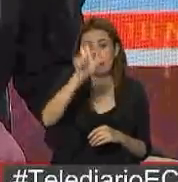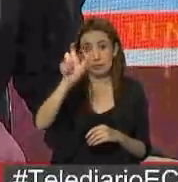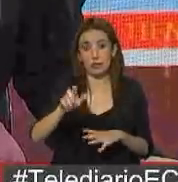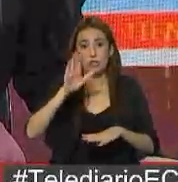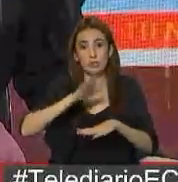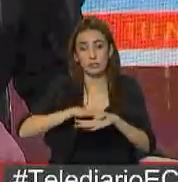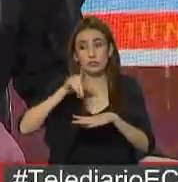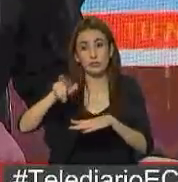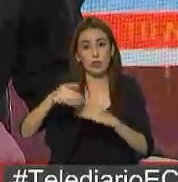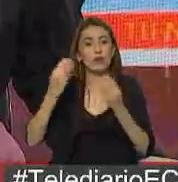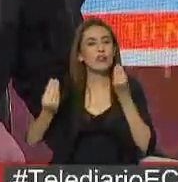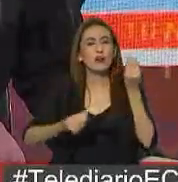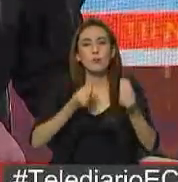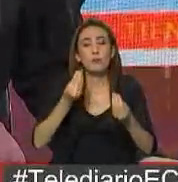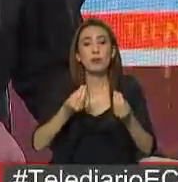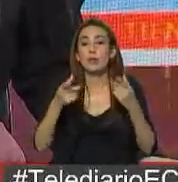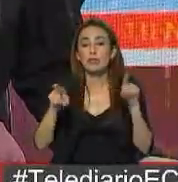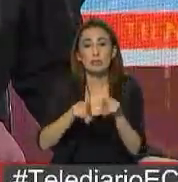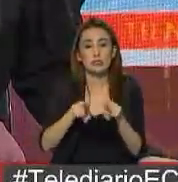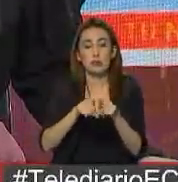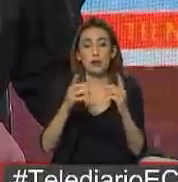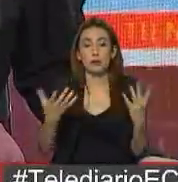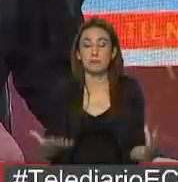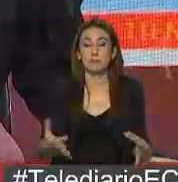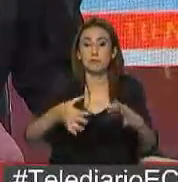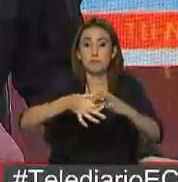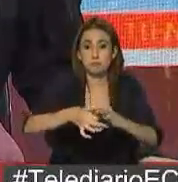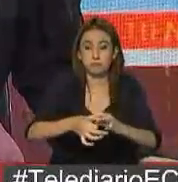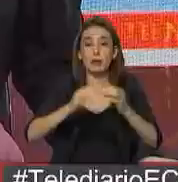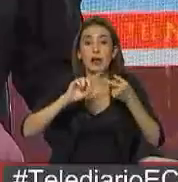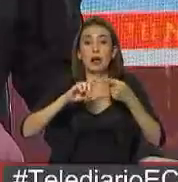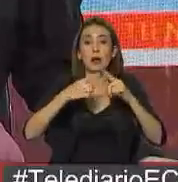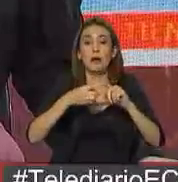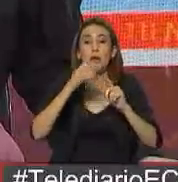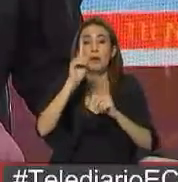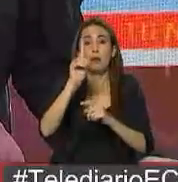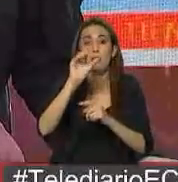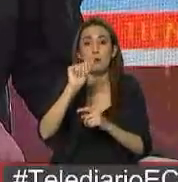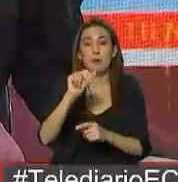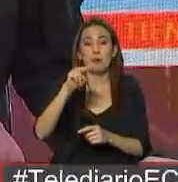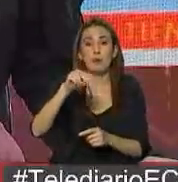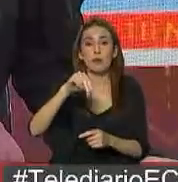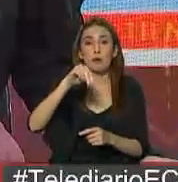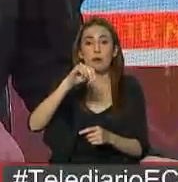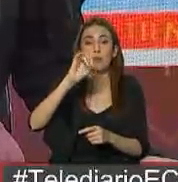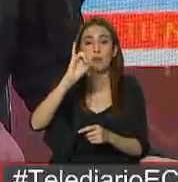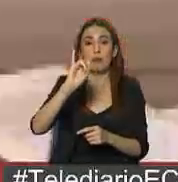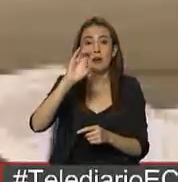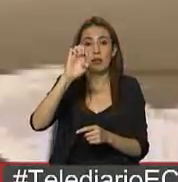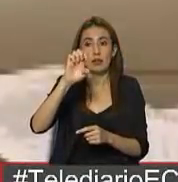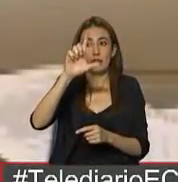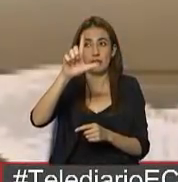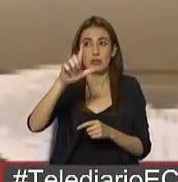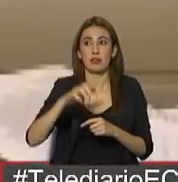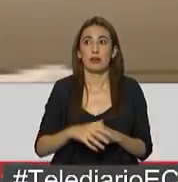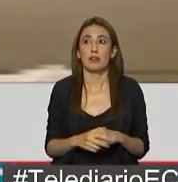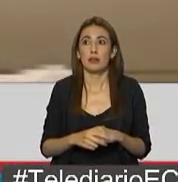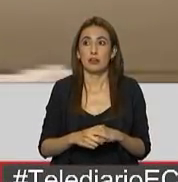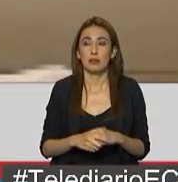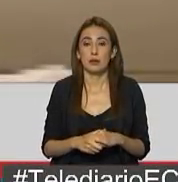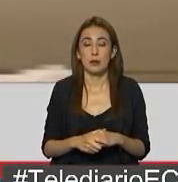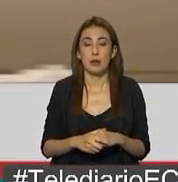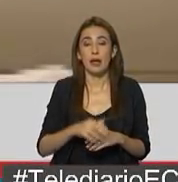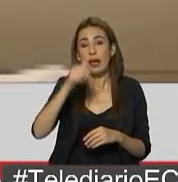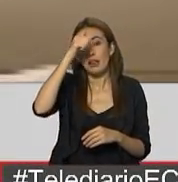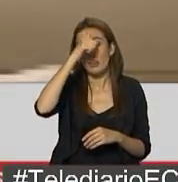acusadas de tener relación con los involucrados en la red de corrupción en la venta de insumos médicos con sobreprecio. No he recibido el